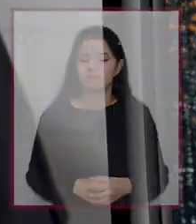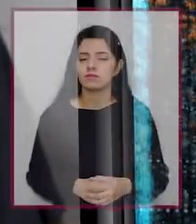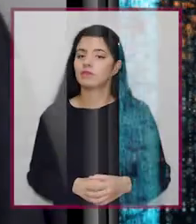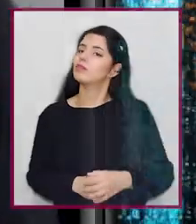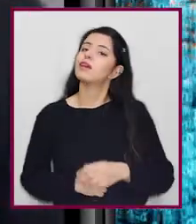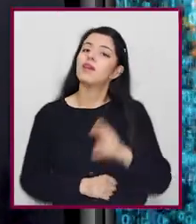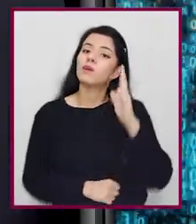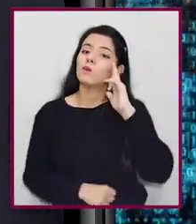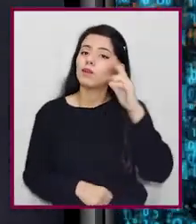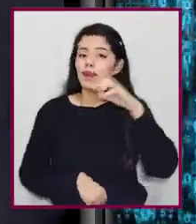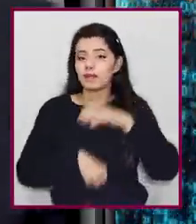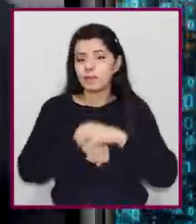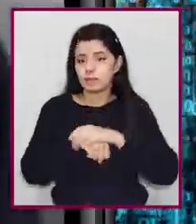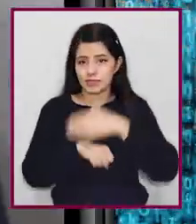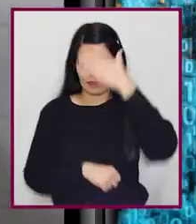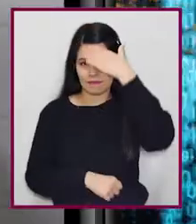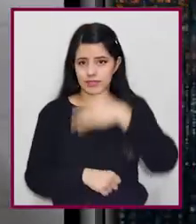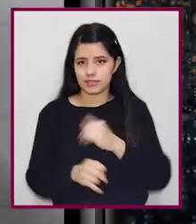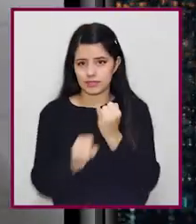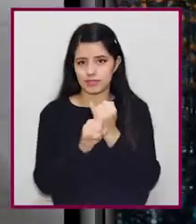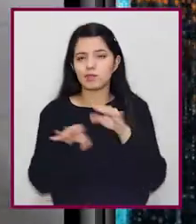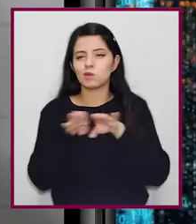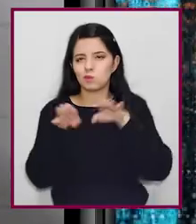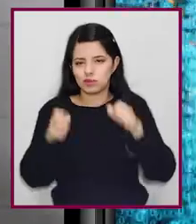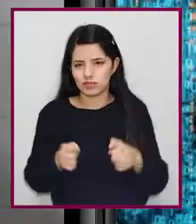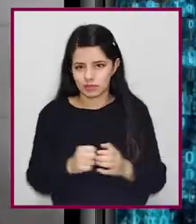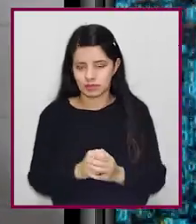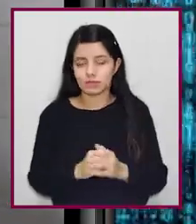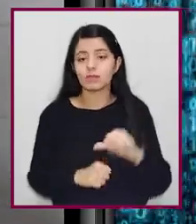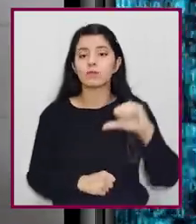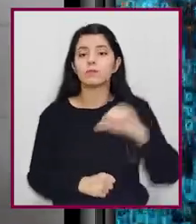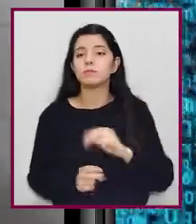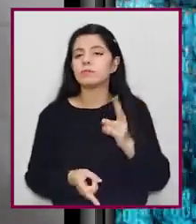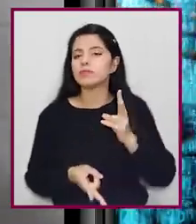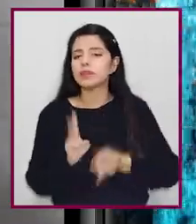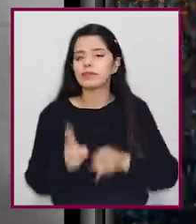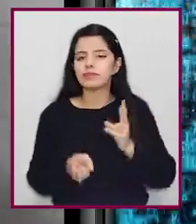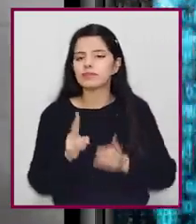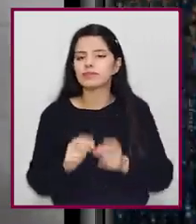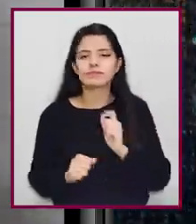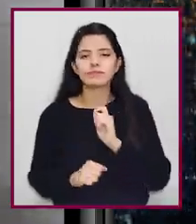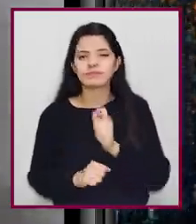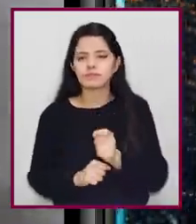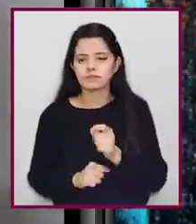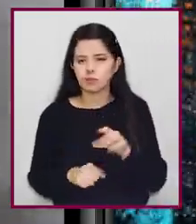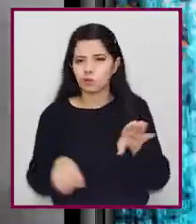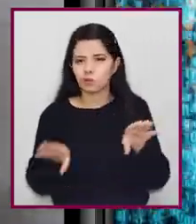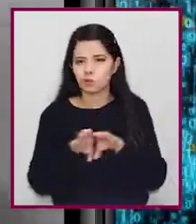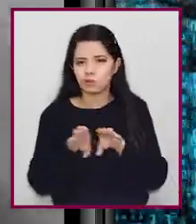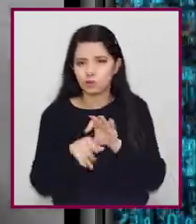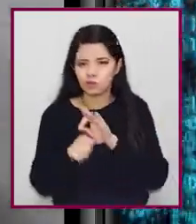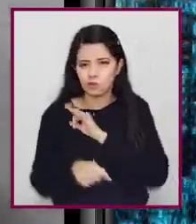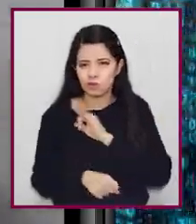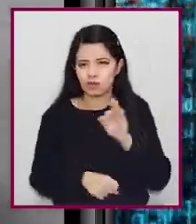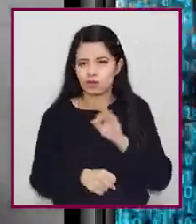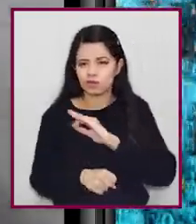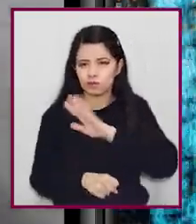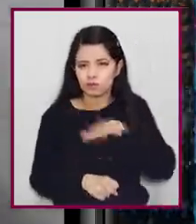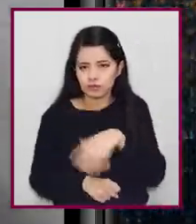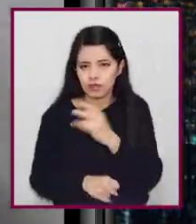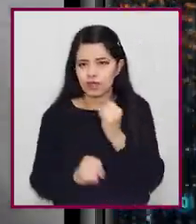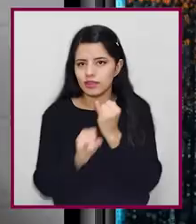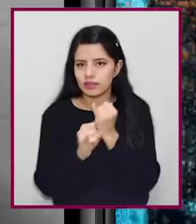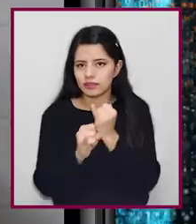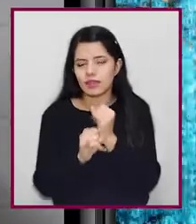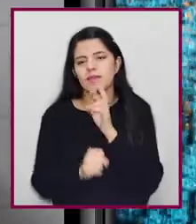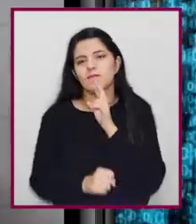Hola amigos de Saberes Digitales, ¿cómo están? Hoy les vamos a hablar sobre cómo hacer mejor las búsquedas en el motor de búsqueda